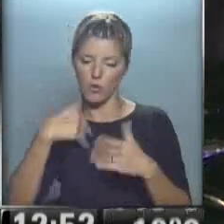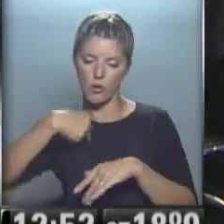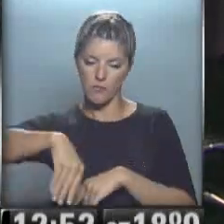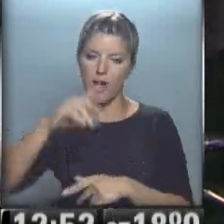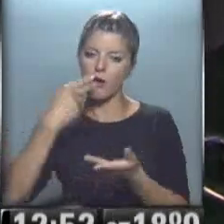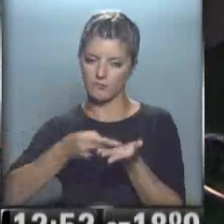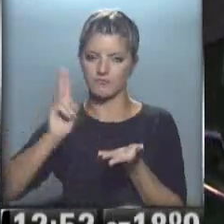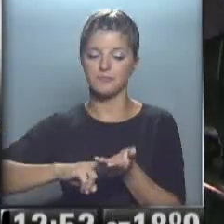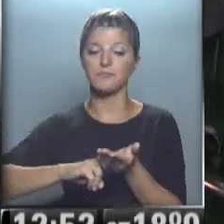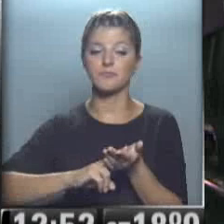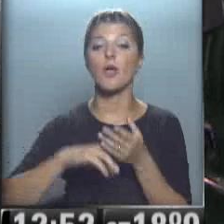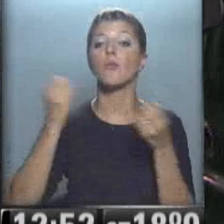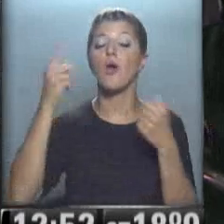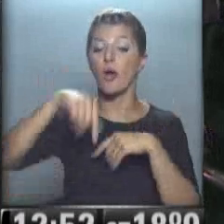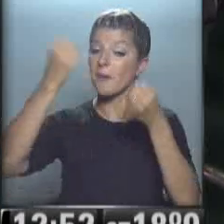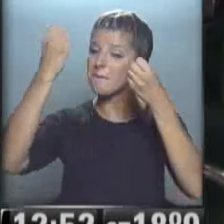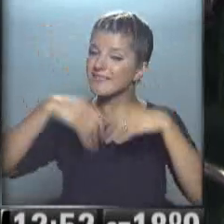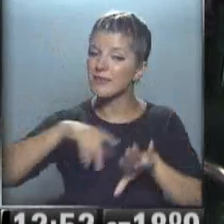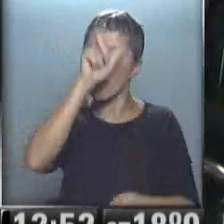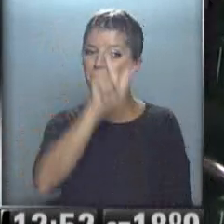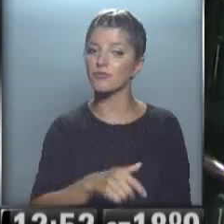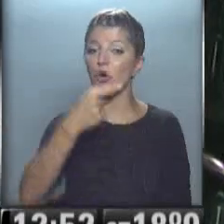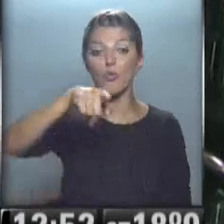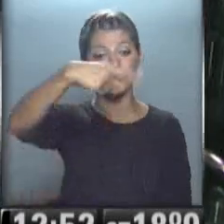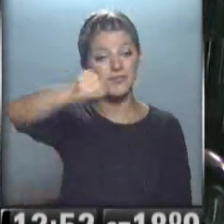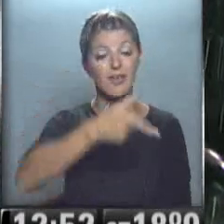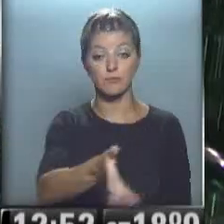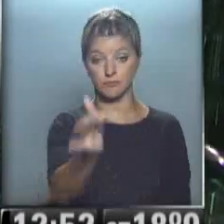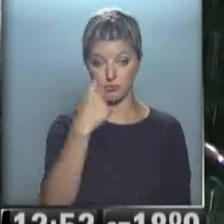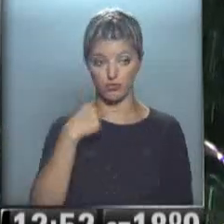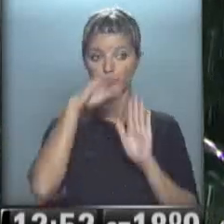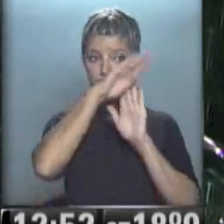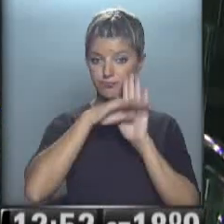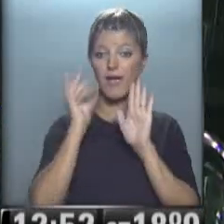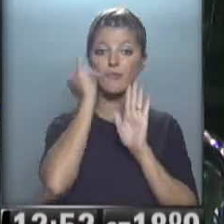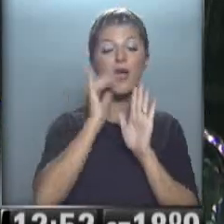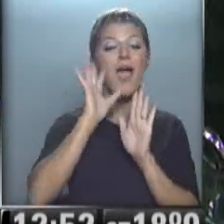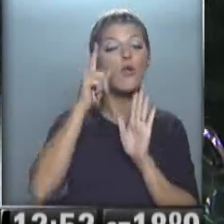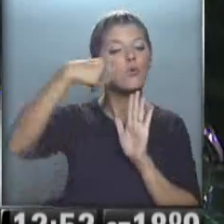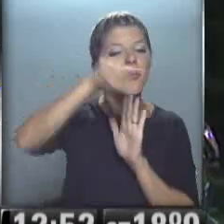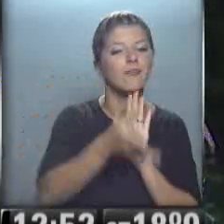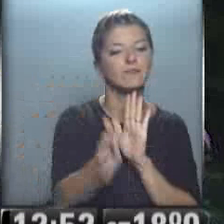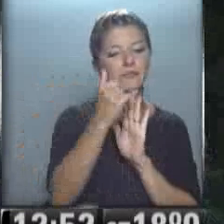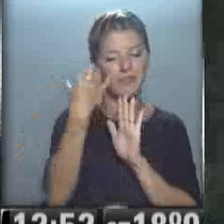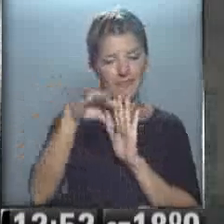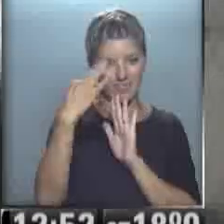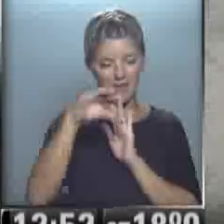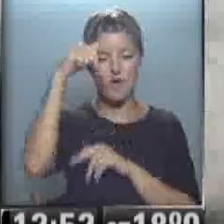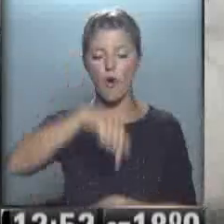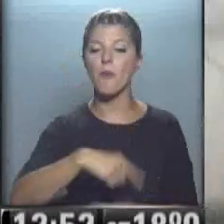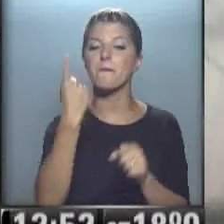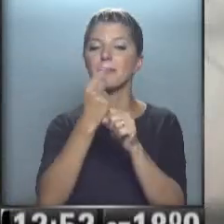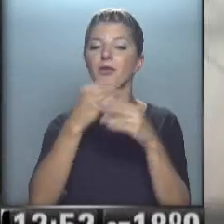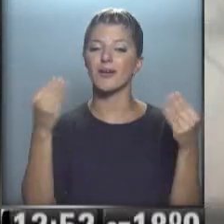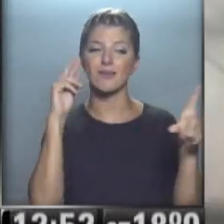a repetirlo Bueno nos ponemos en marcha ya con la incógnita de hoy Les vamos a dar algunos datos ustedes Nos tienen que decir de quién se trata primer dato del de hoy que